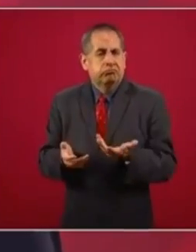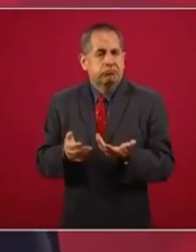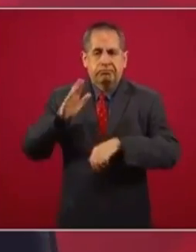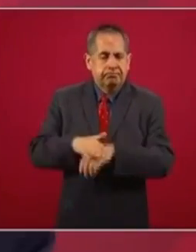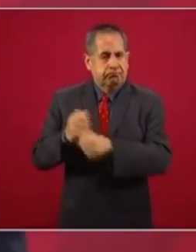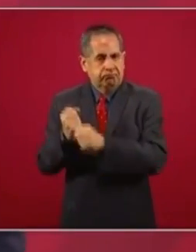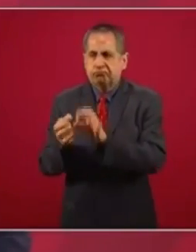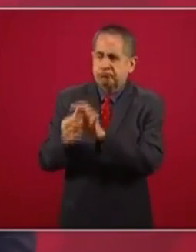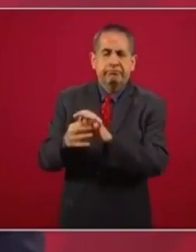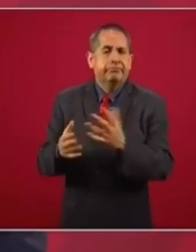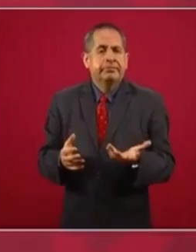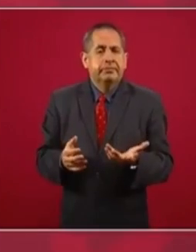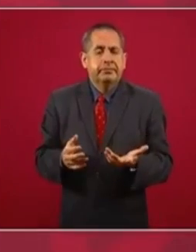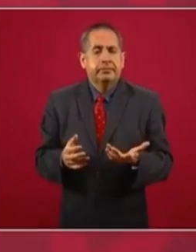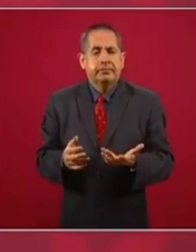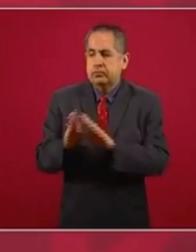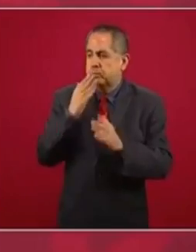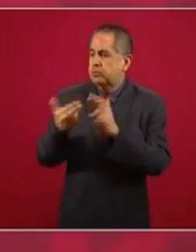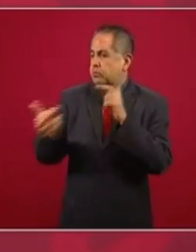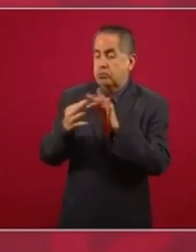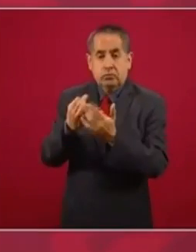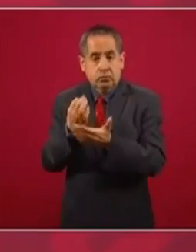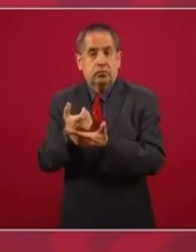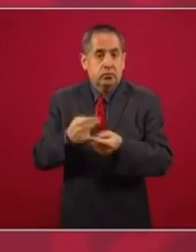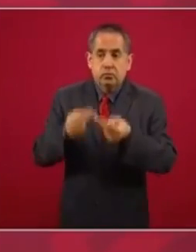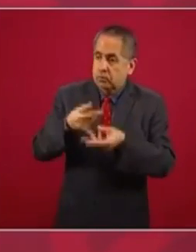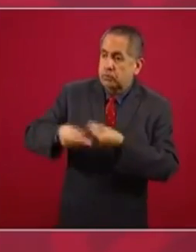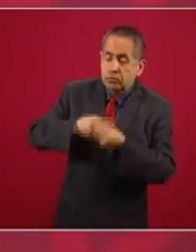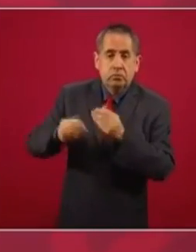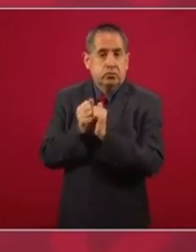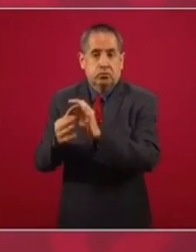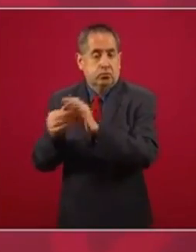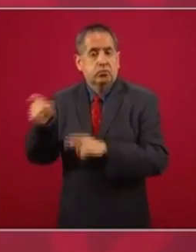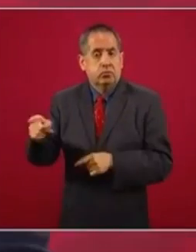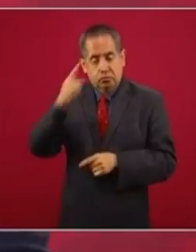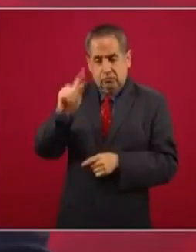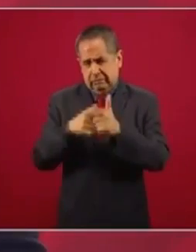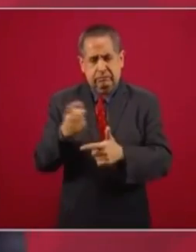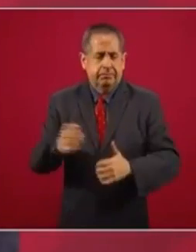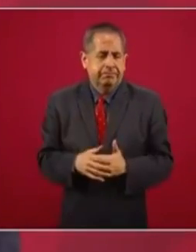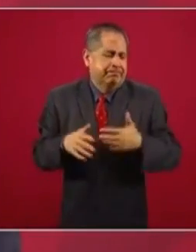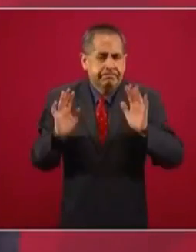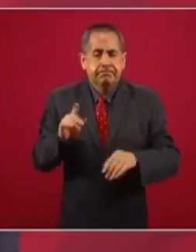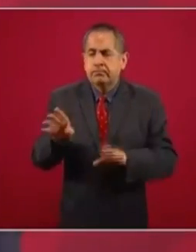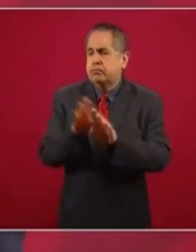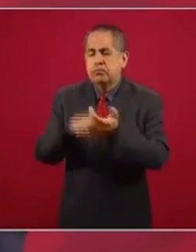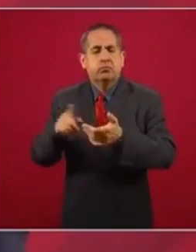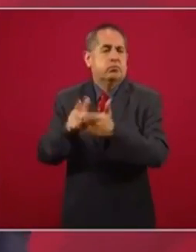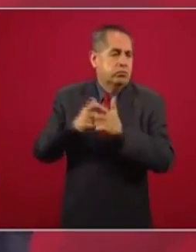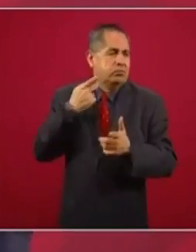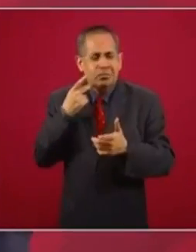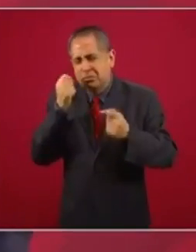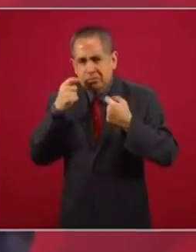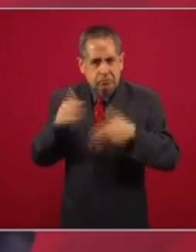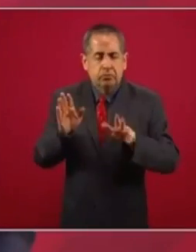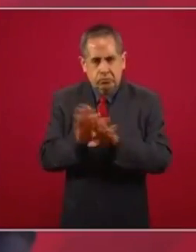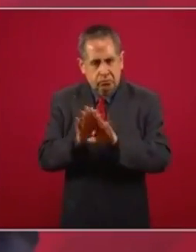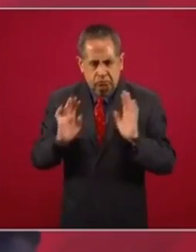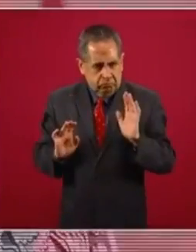la relación económica y comercial, lo que tiene que ver con el tratado. Dependientemente del asunto partidista,